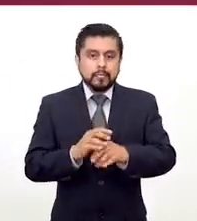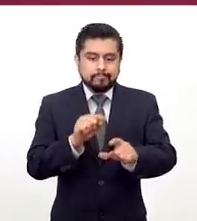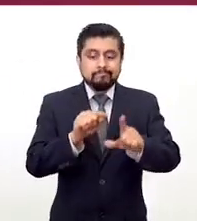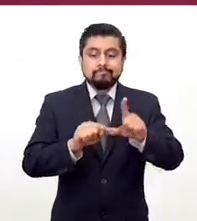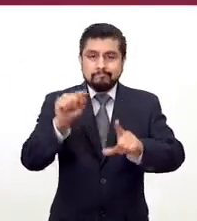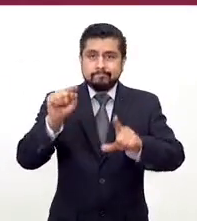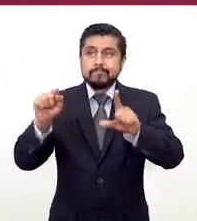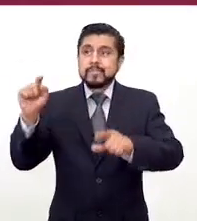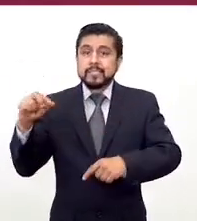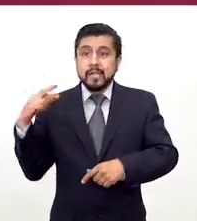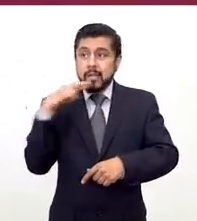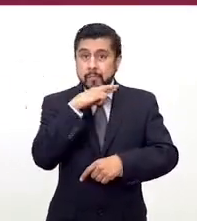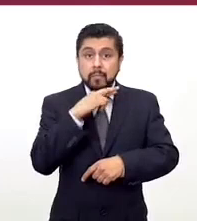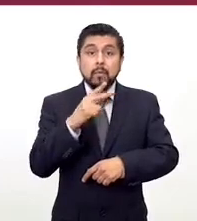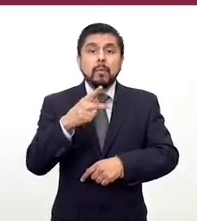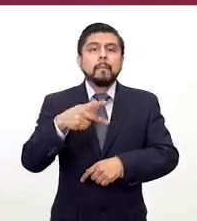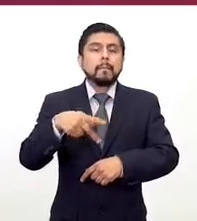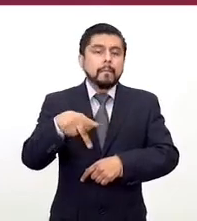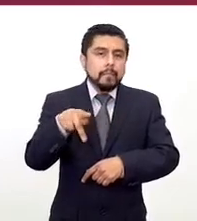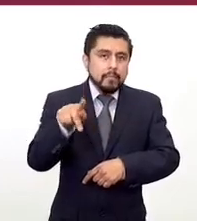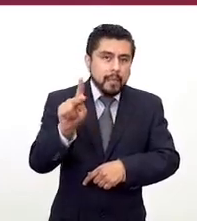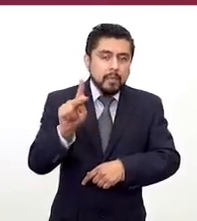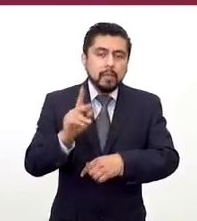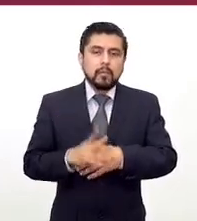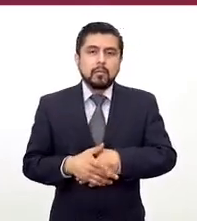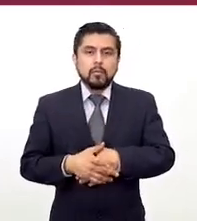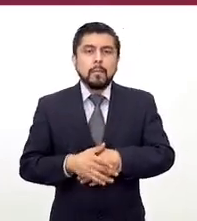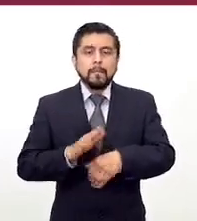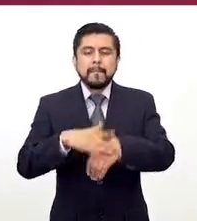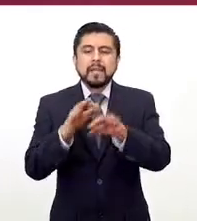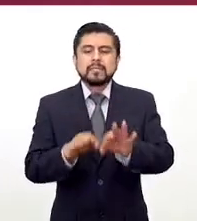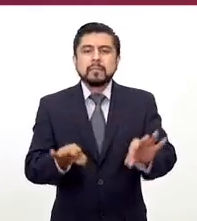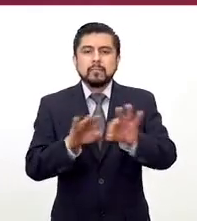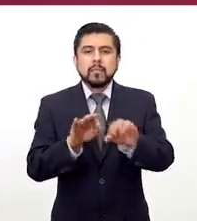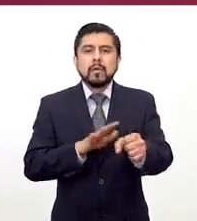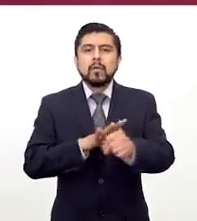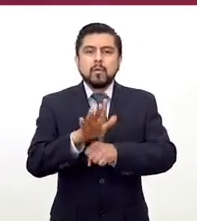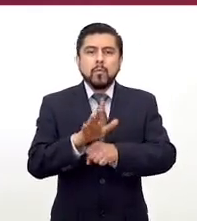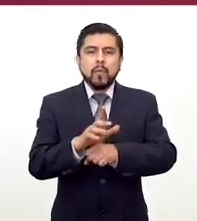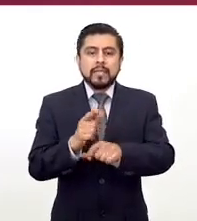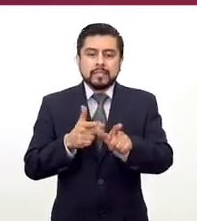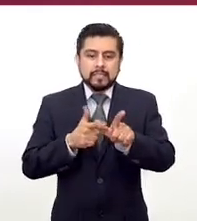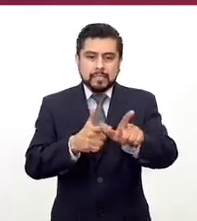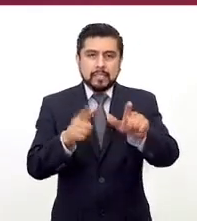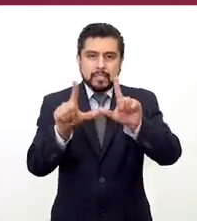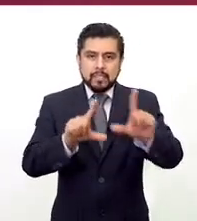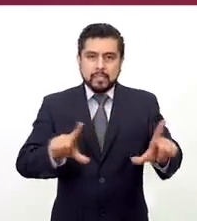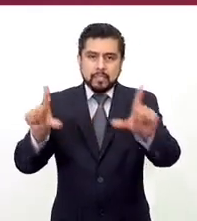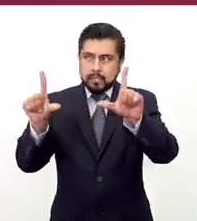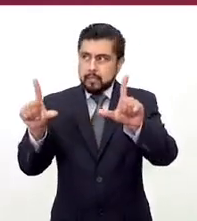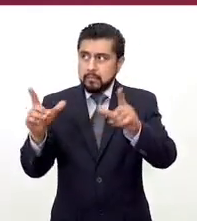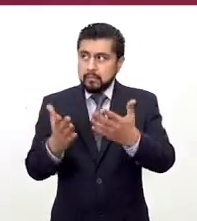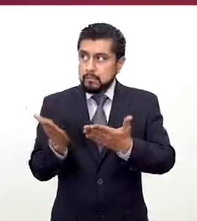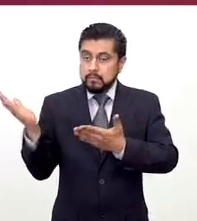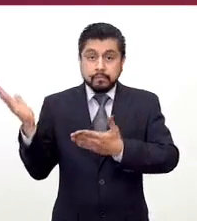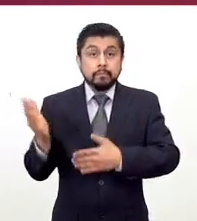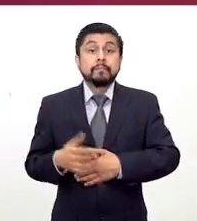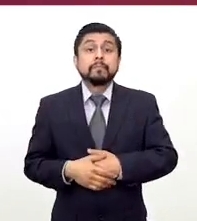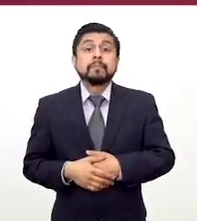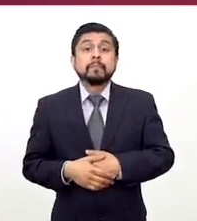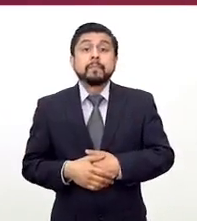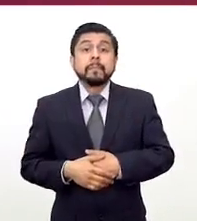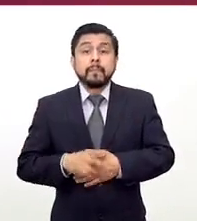muy importante. Sin embargo, lo relevante es lo que viene en la siguiente gráfica, si me ayudan mis compañeros. Aquí pueden